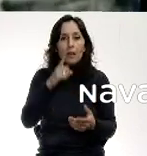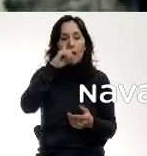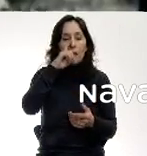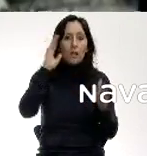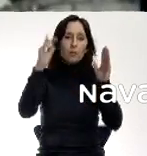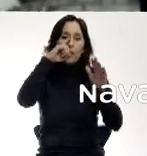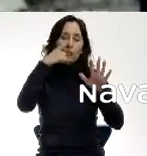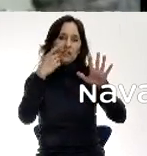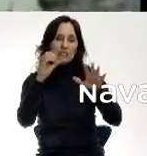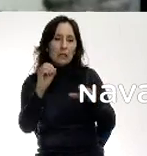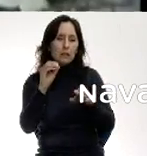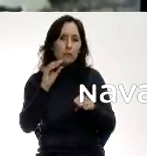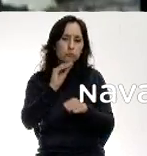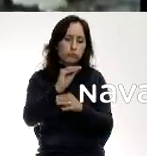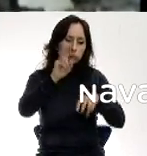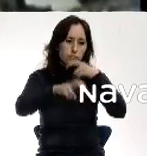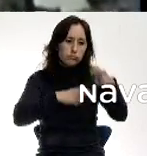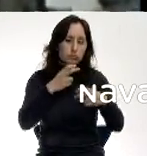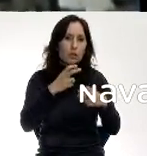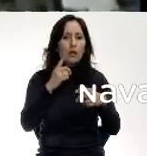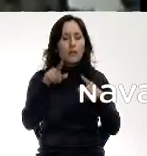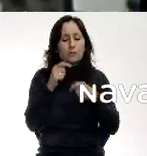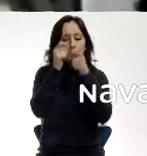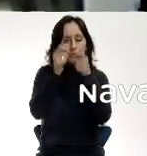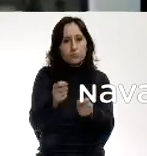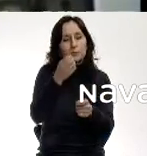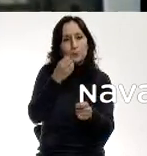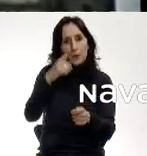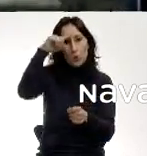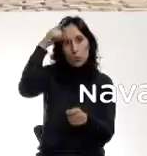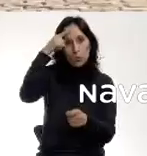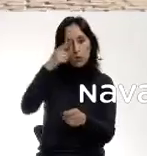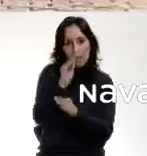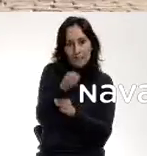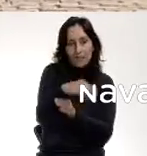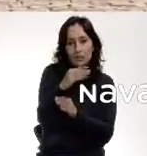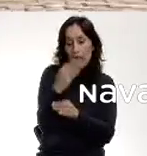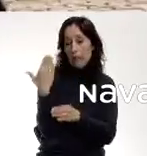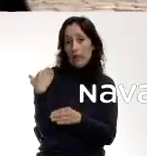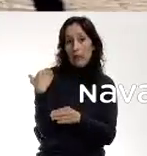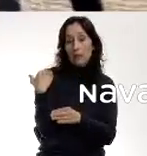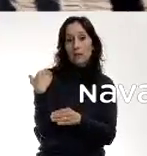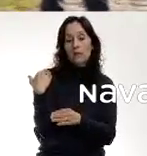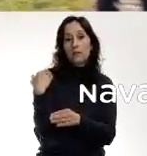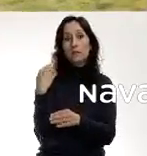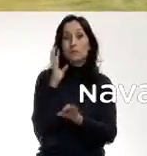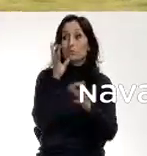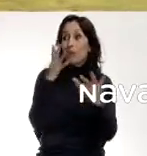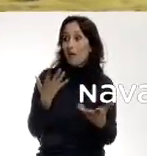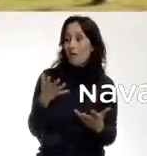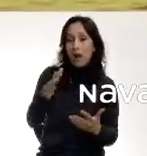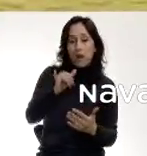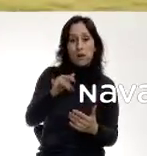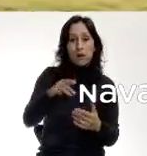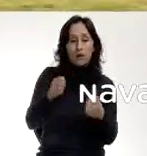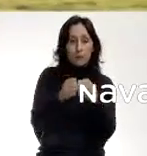60, etcétera, etcétera. Se fue declarado como bien de interés cultural y hace muy pocos años pues se logró realizar todo lo que tenemos aquí. El